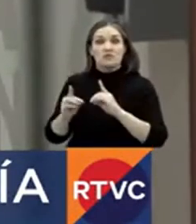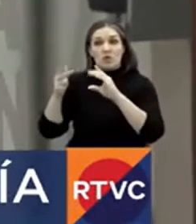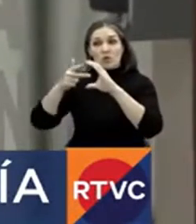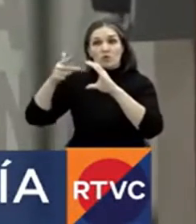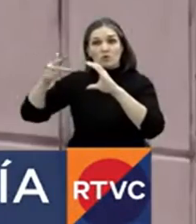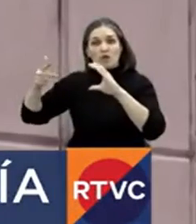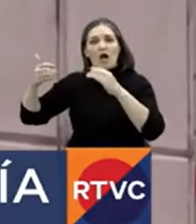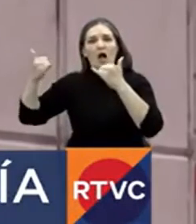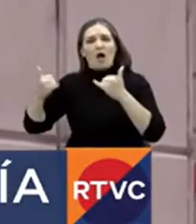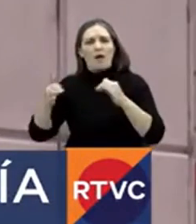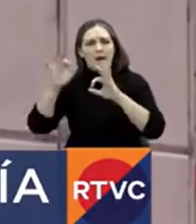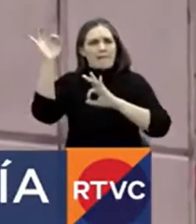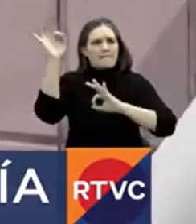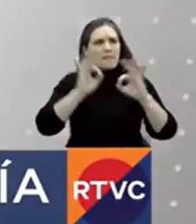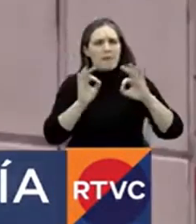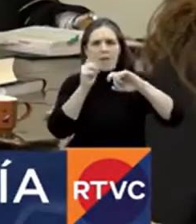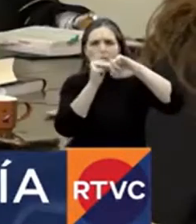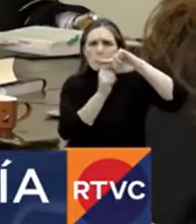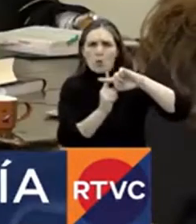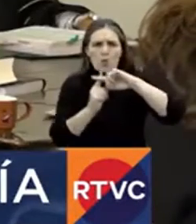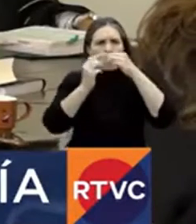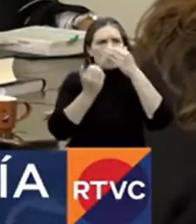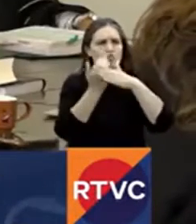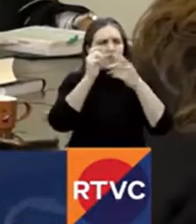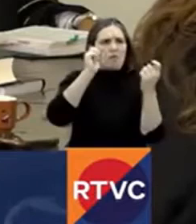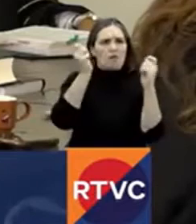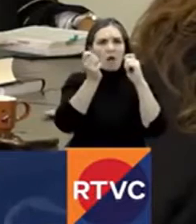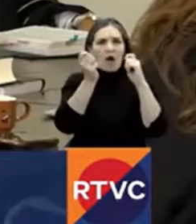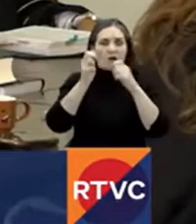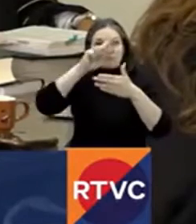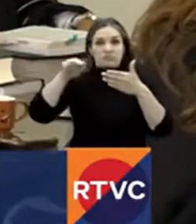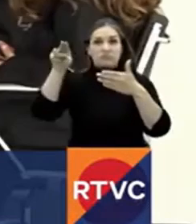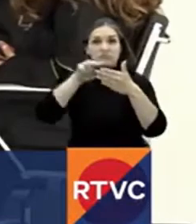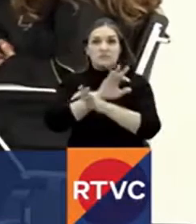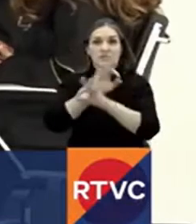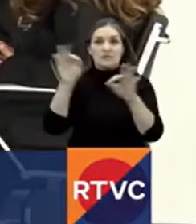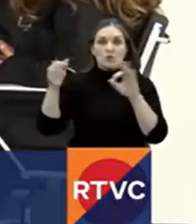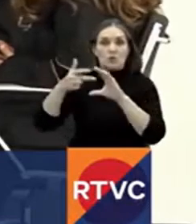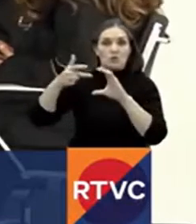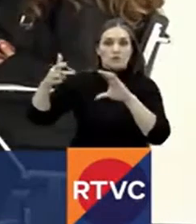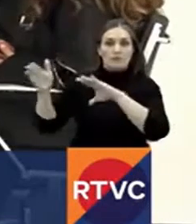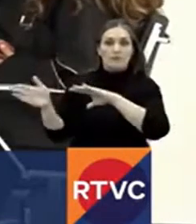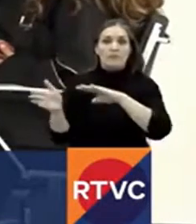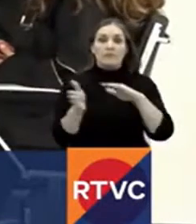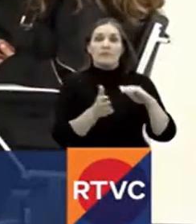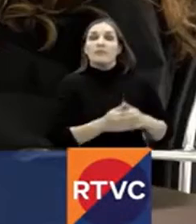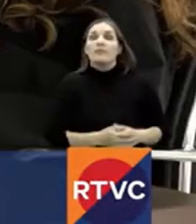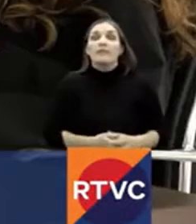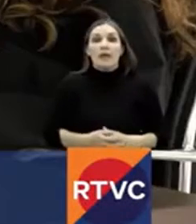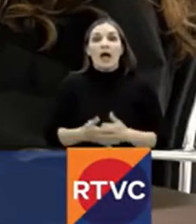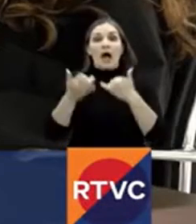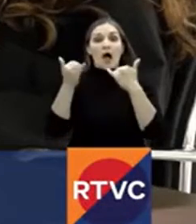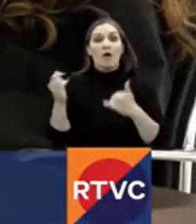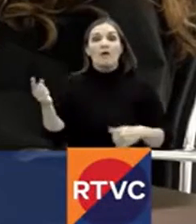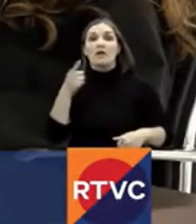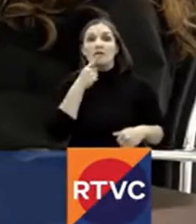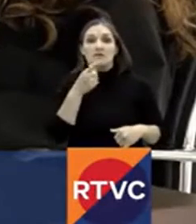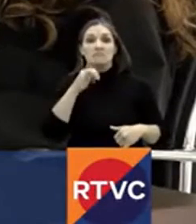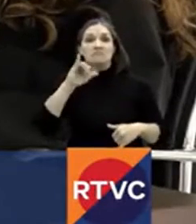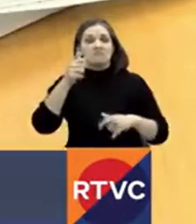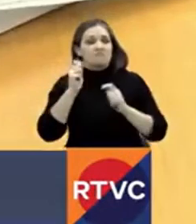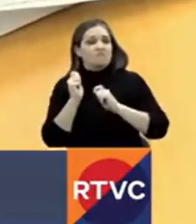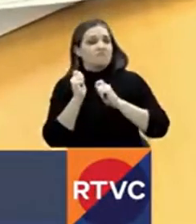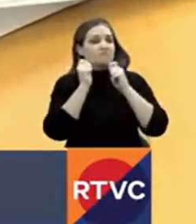de la reestructuración a la Procuraduría. Los magistrados reactivaron la facultad de destituir, suspender